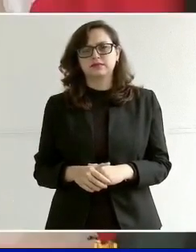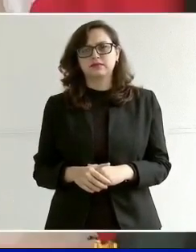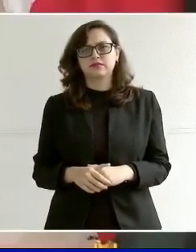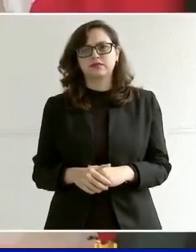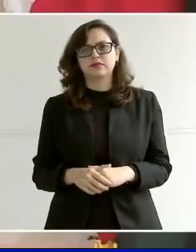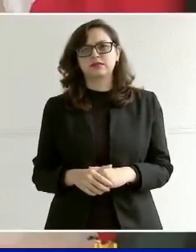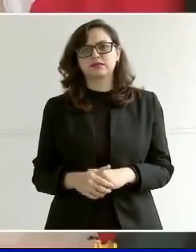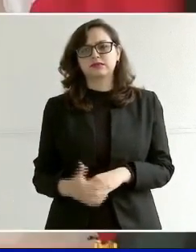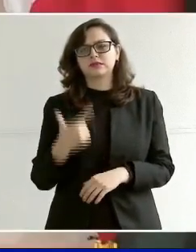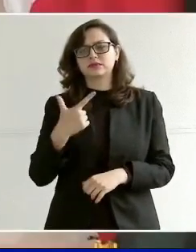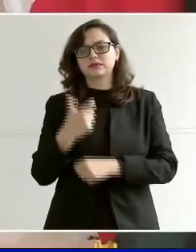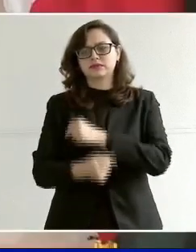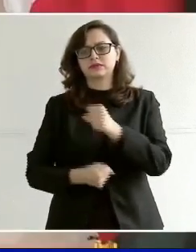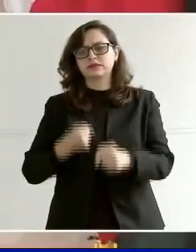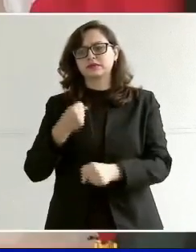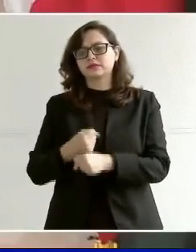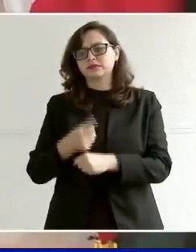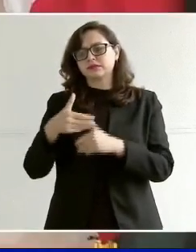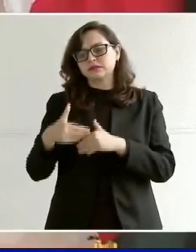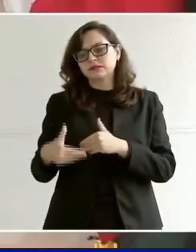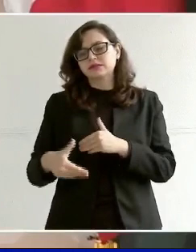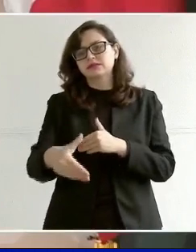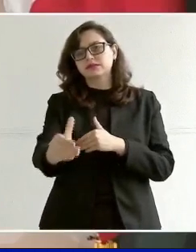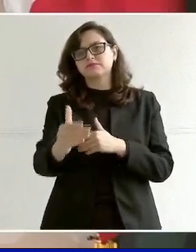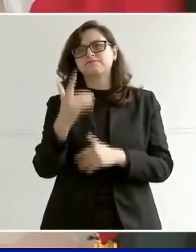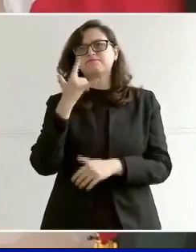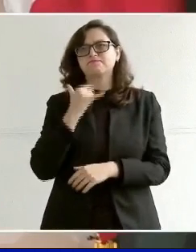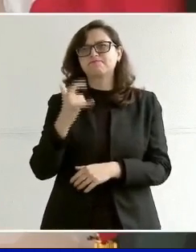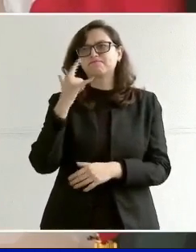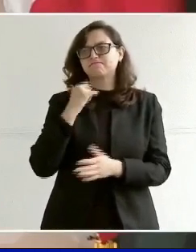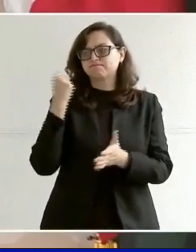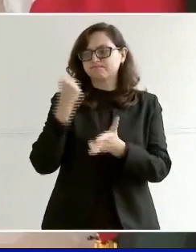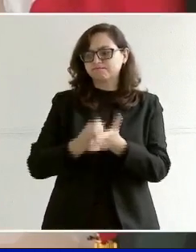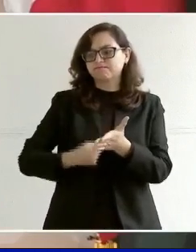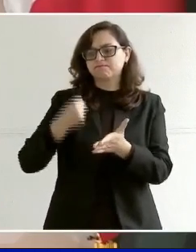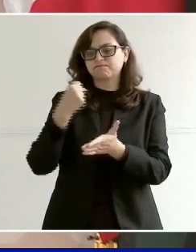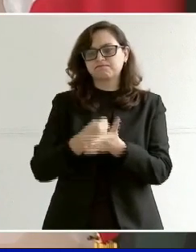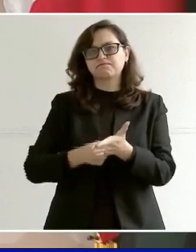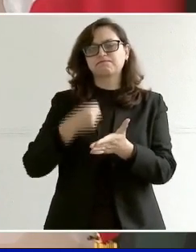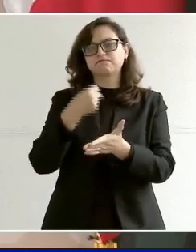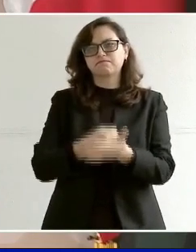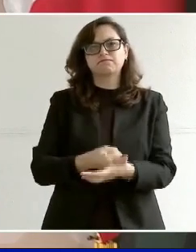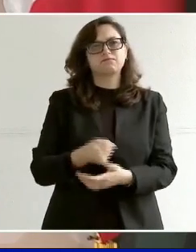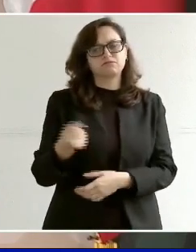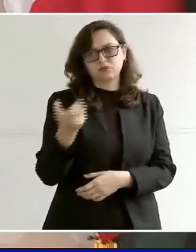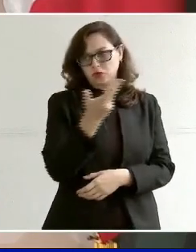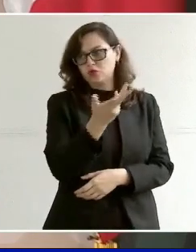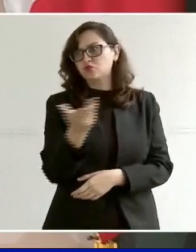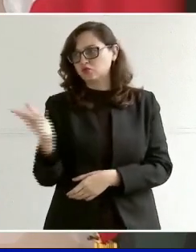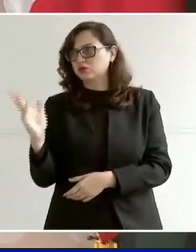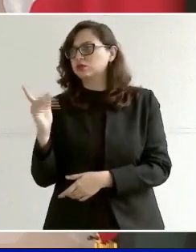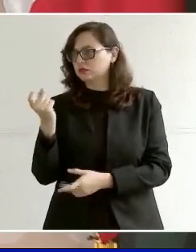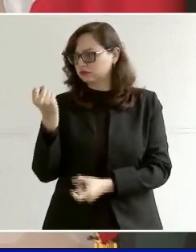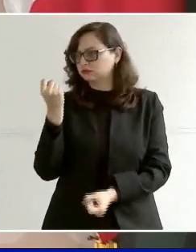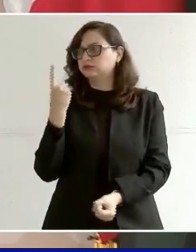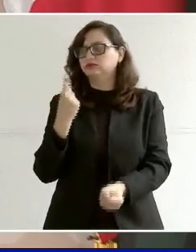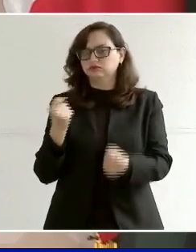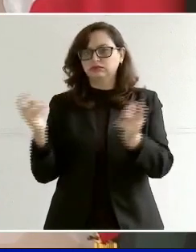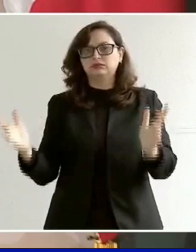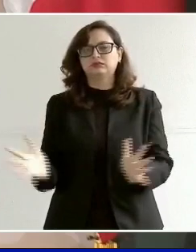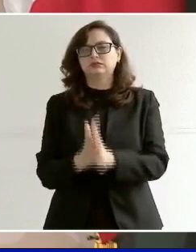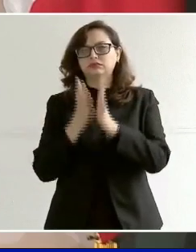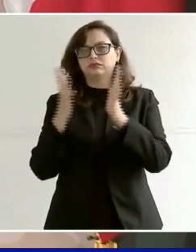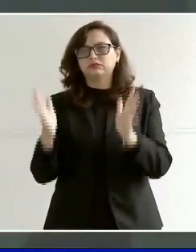Transcurrieron 7 años de esa lucha, donde muchos de ustedes estuvieron y participaron, y con